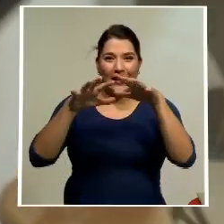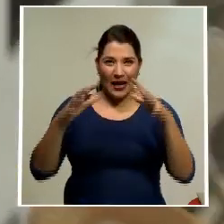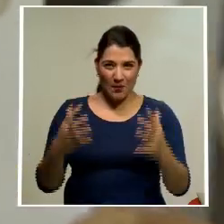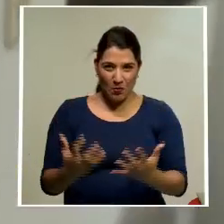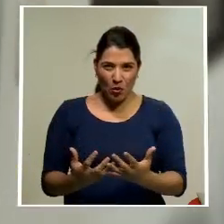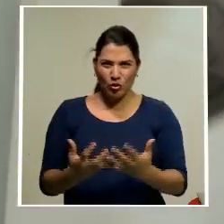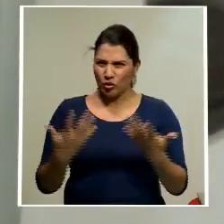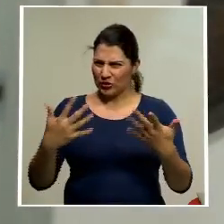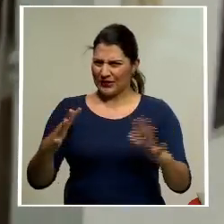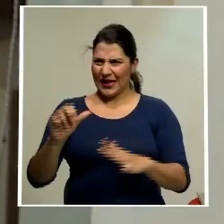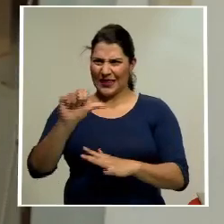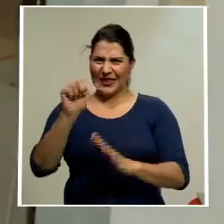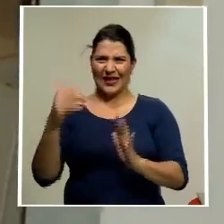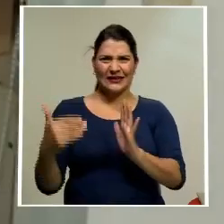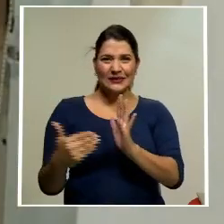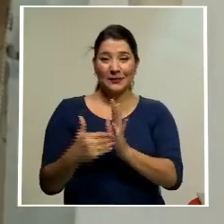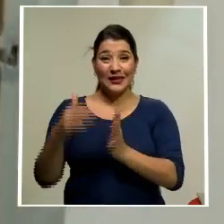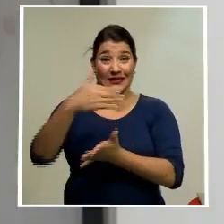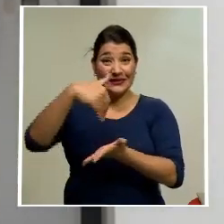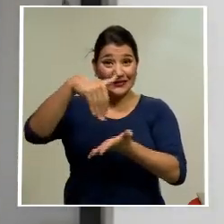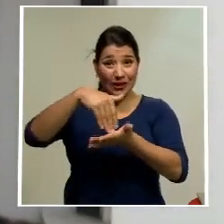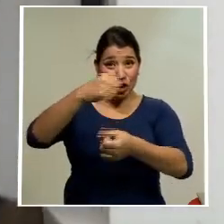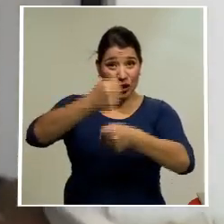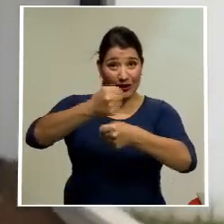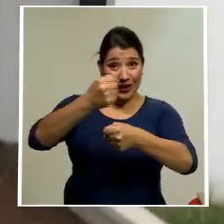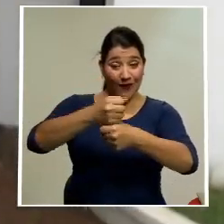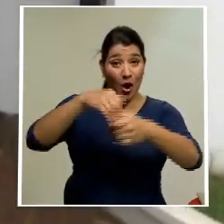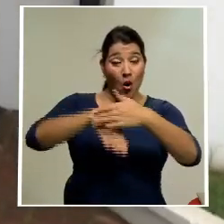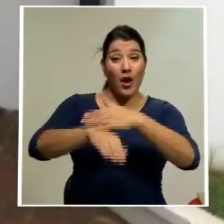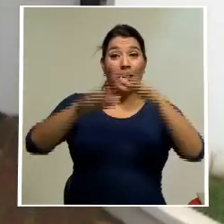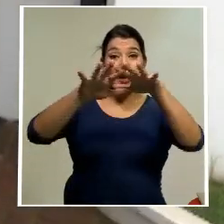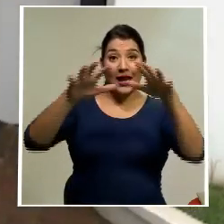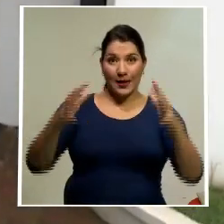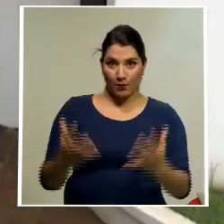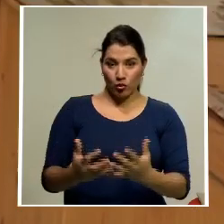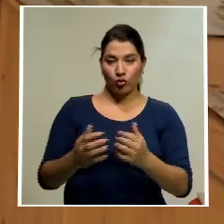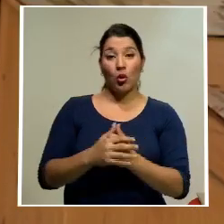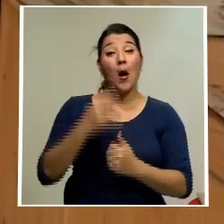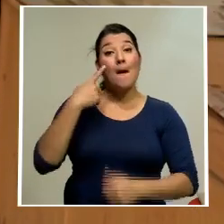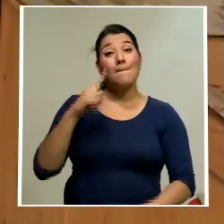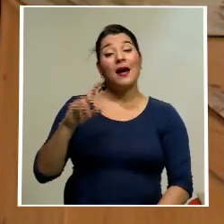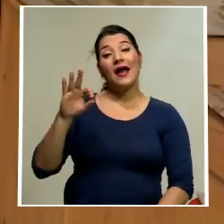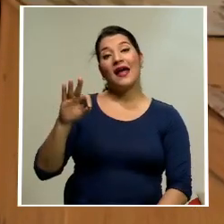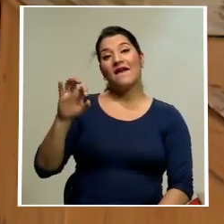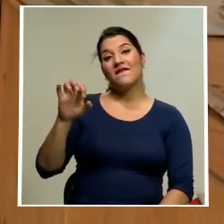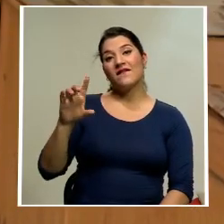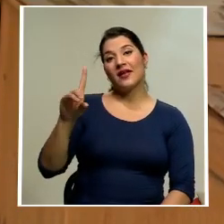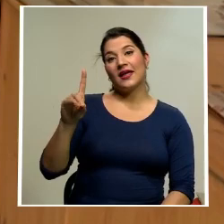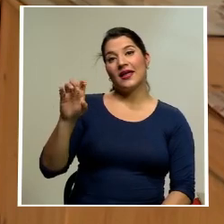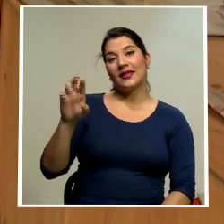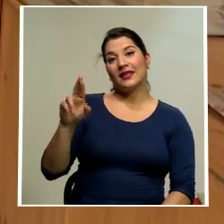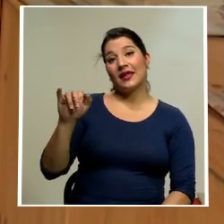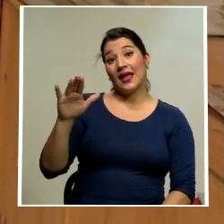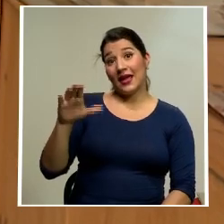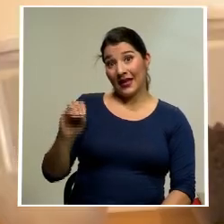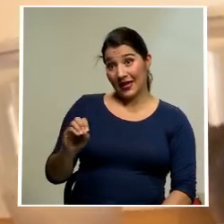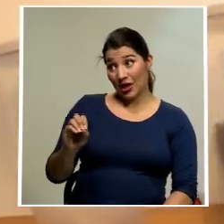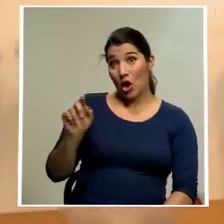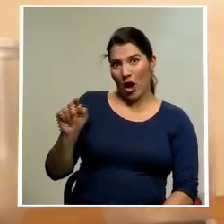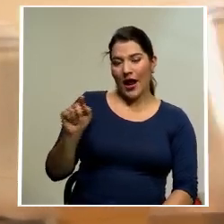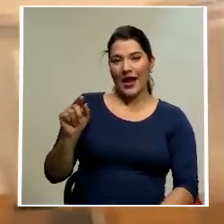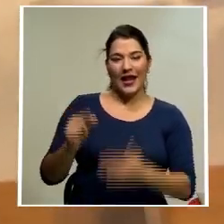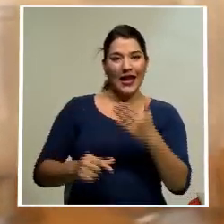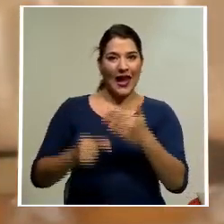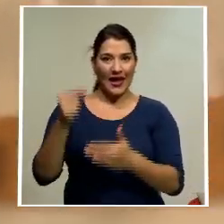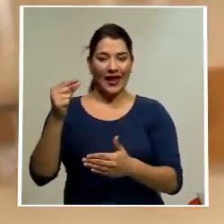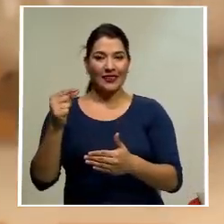10.000 coworkings en el mundo y cada vez hay más. Y es que para Federico Halsban, gerente de Gracias Coworking, es fundamental